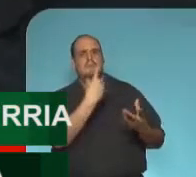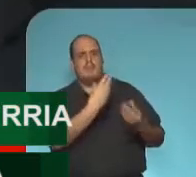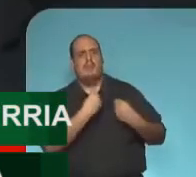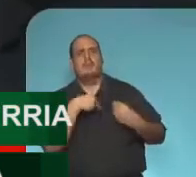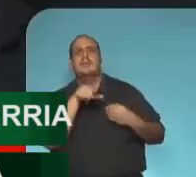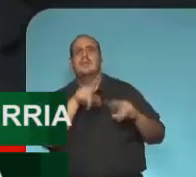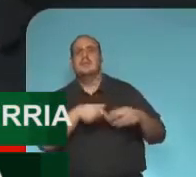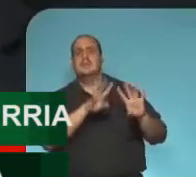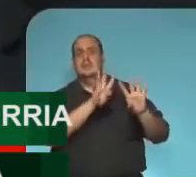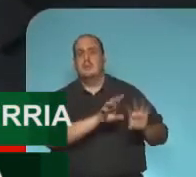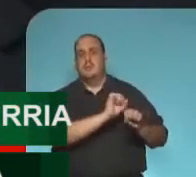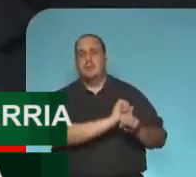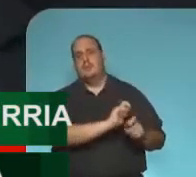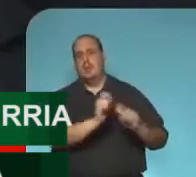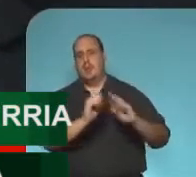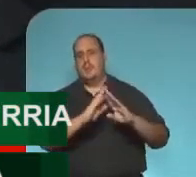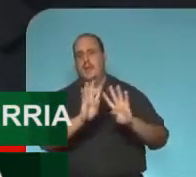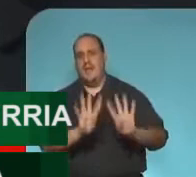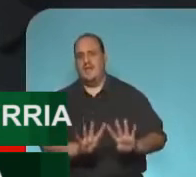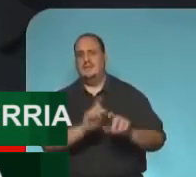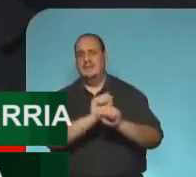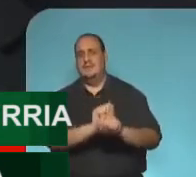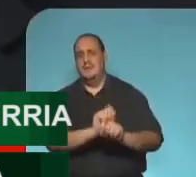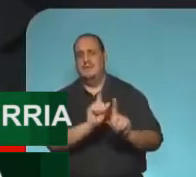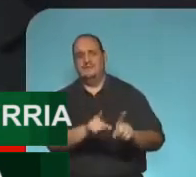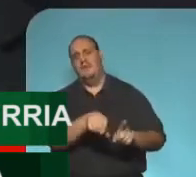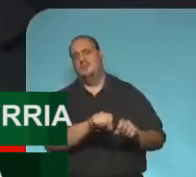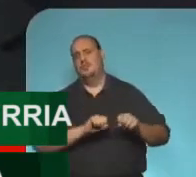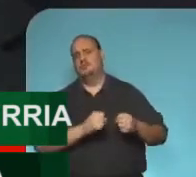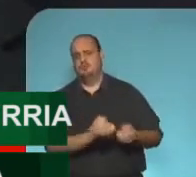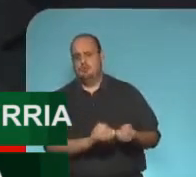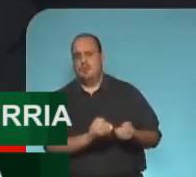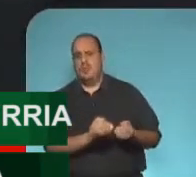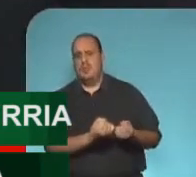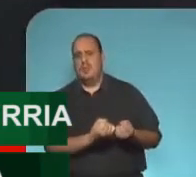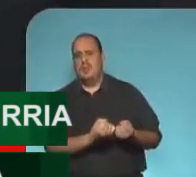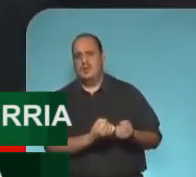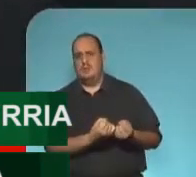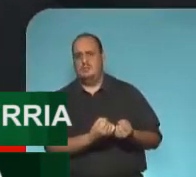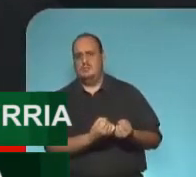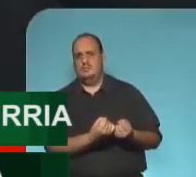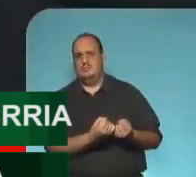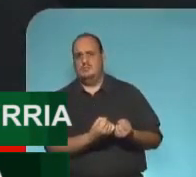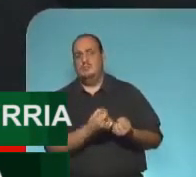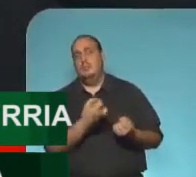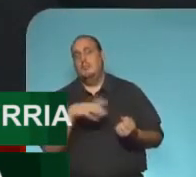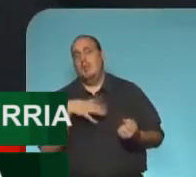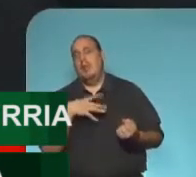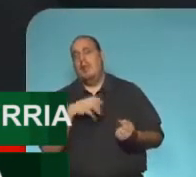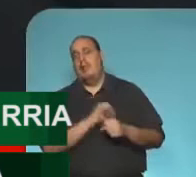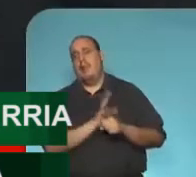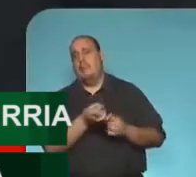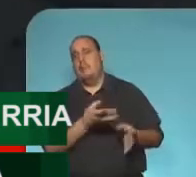terminan sacando 64 hectáreas. Una cosa de locos porque es inconstitucional reducir el tamaño de una